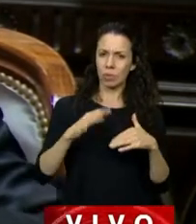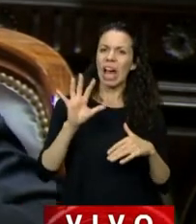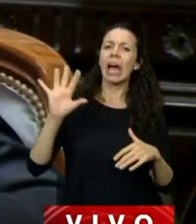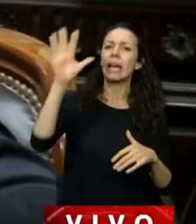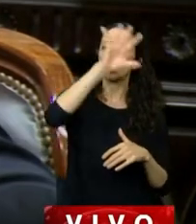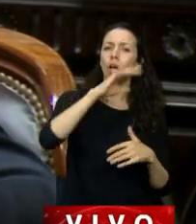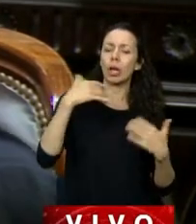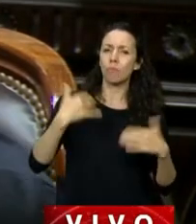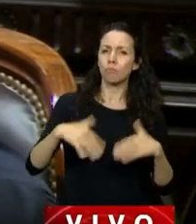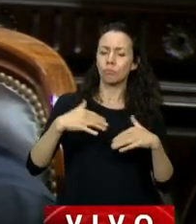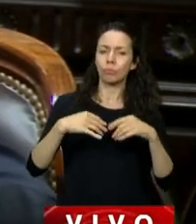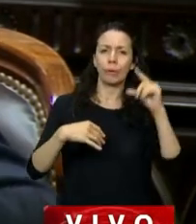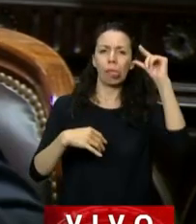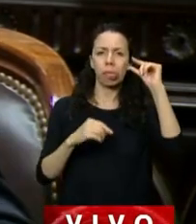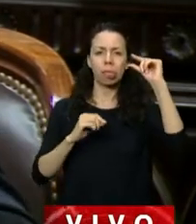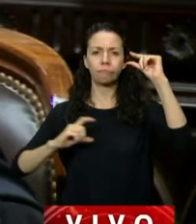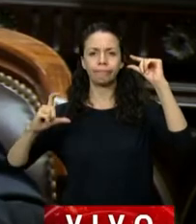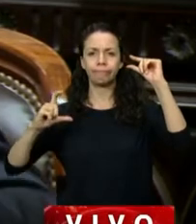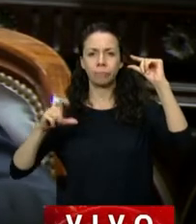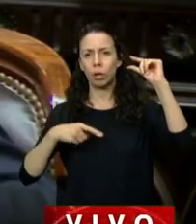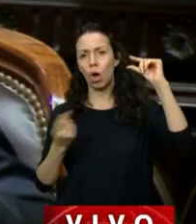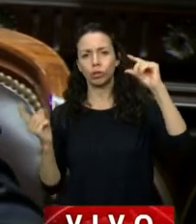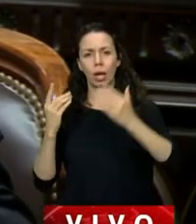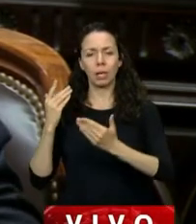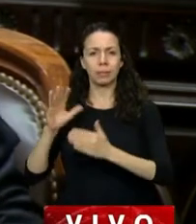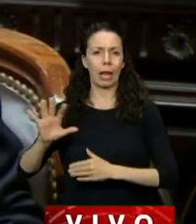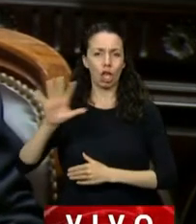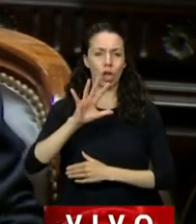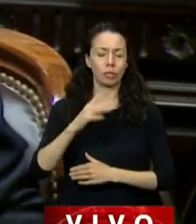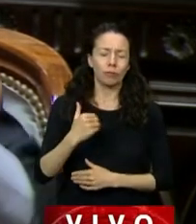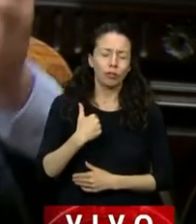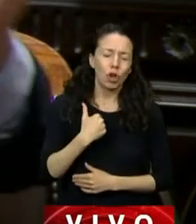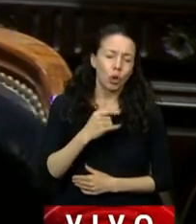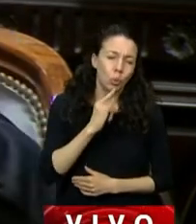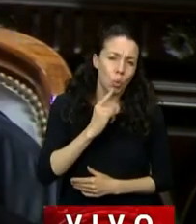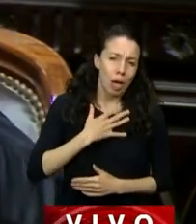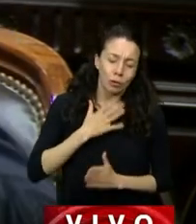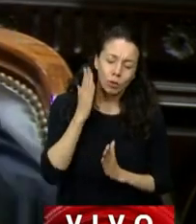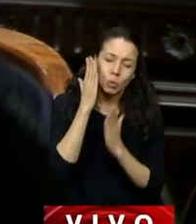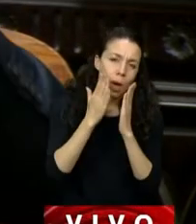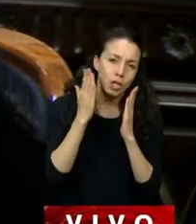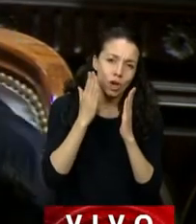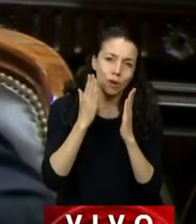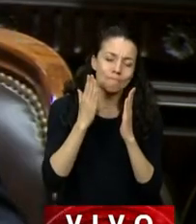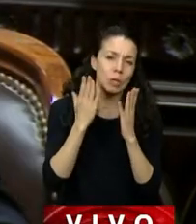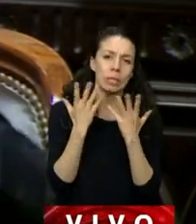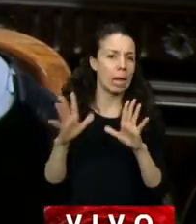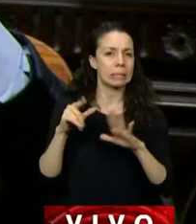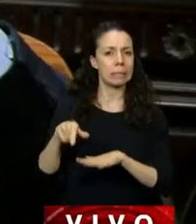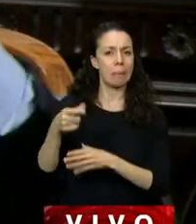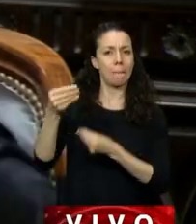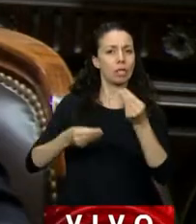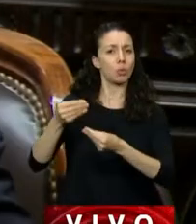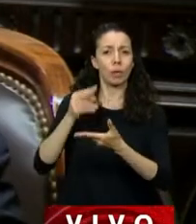región. Yo, como tucumano, sueño, y lamentablemente no lo vi en este presupuesto, una gran obra que